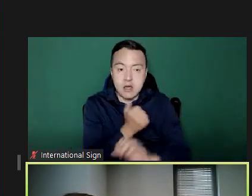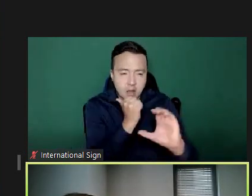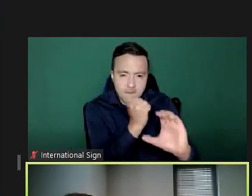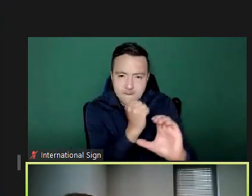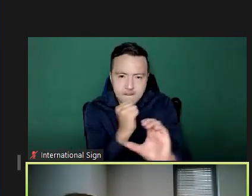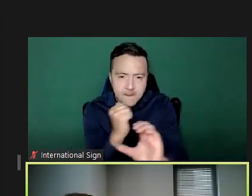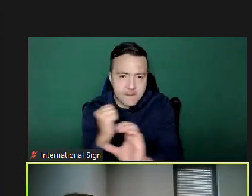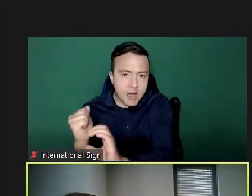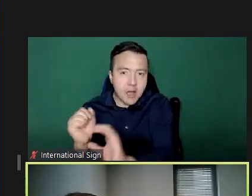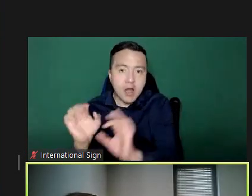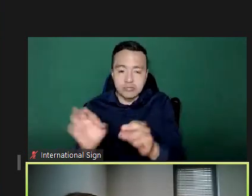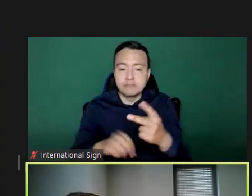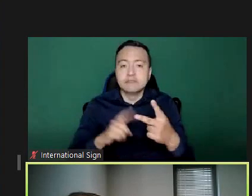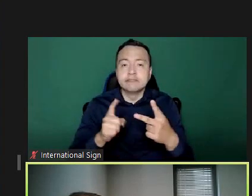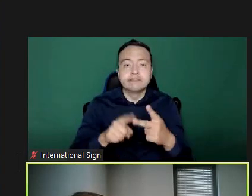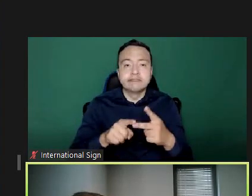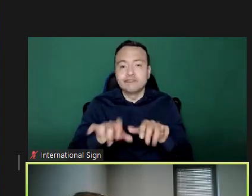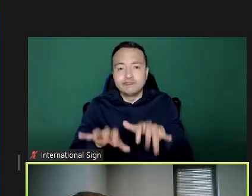contra malaria.